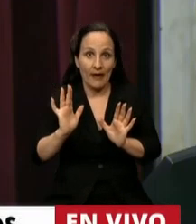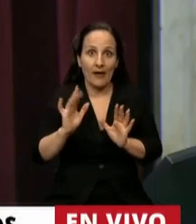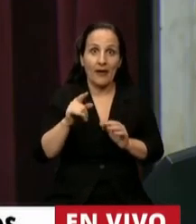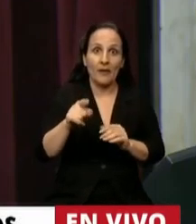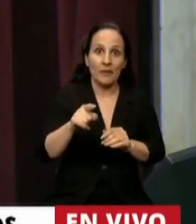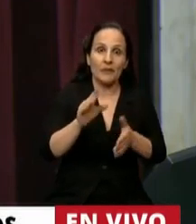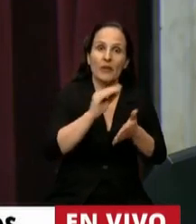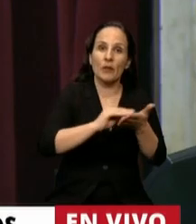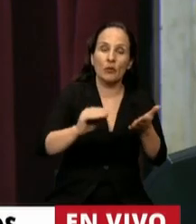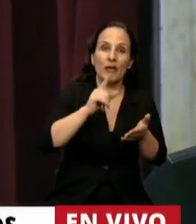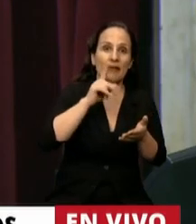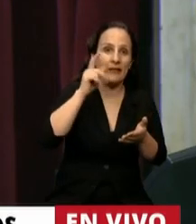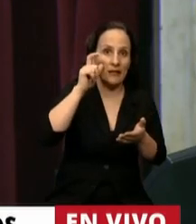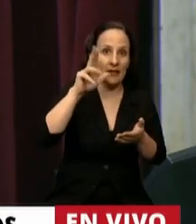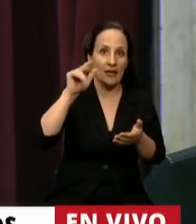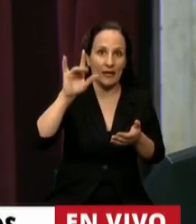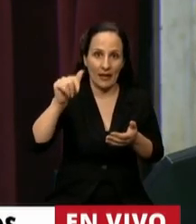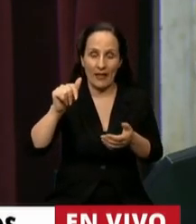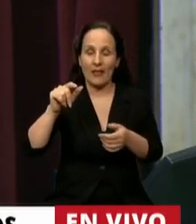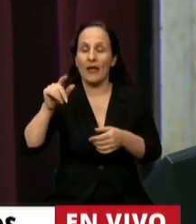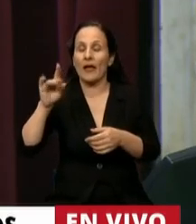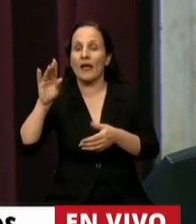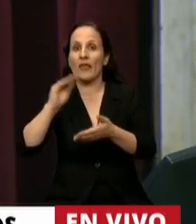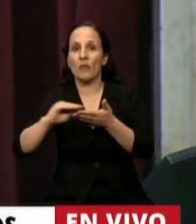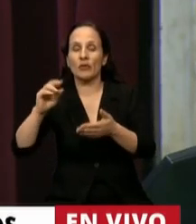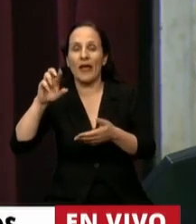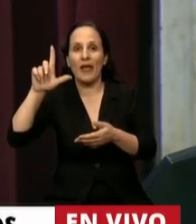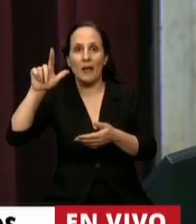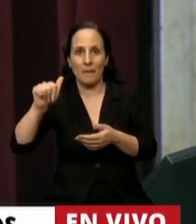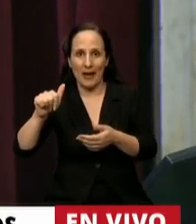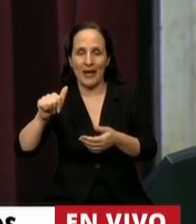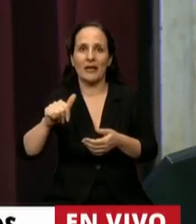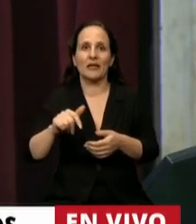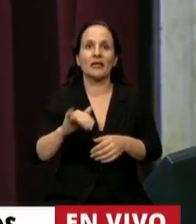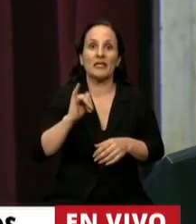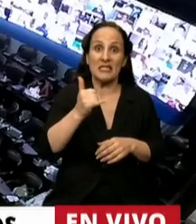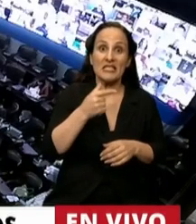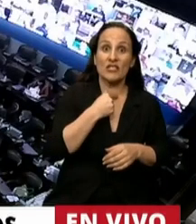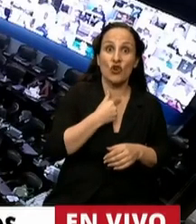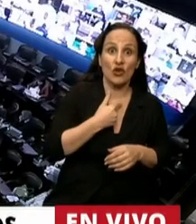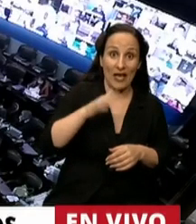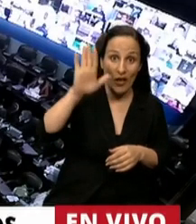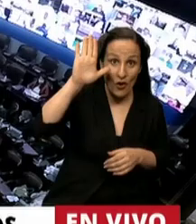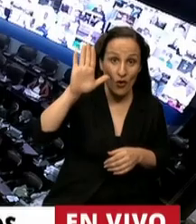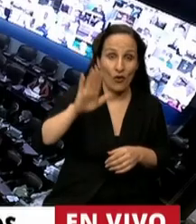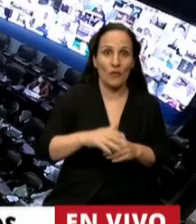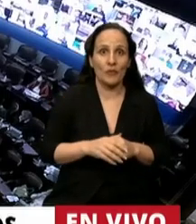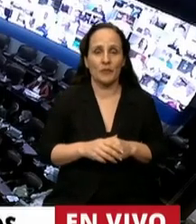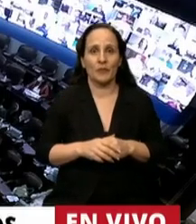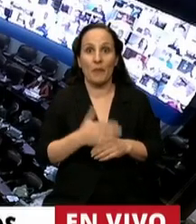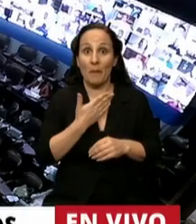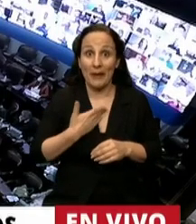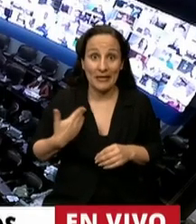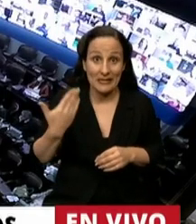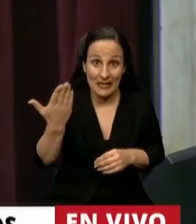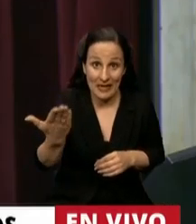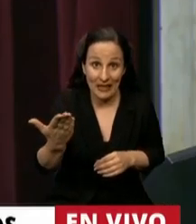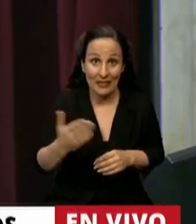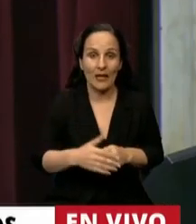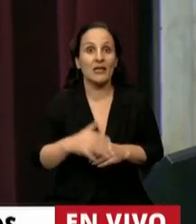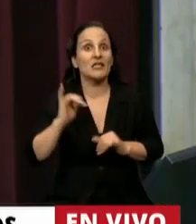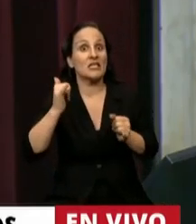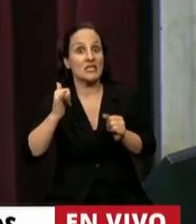Diputada Terada, diputada del PLA. Sí, presidente. Estoy pidiendo la palabra, presidente. Sí,